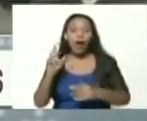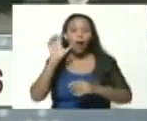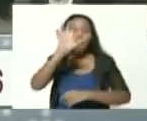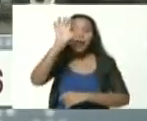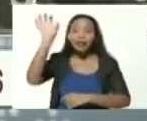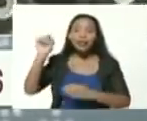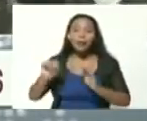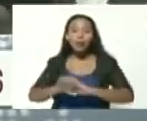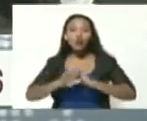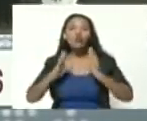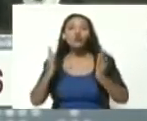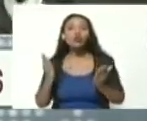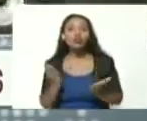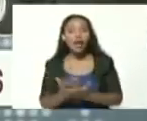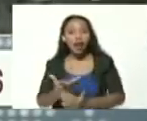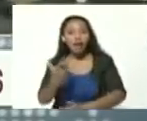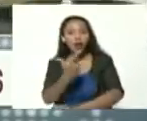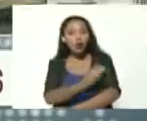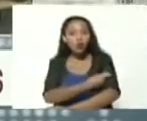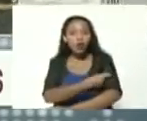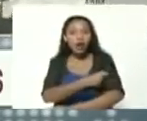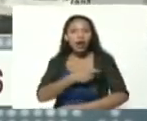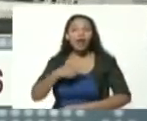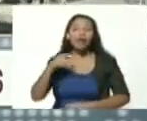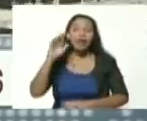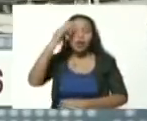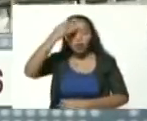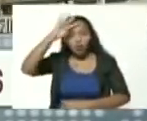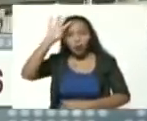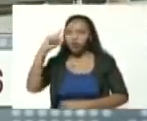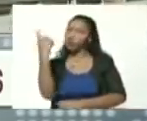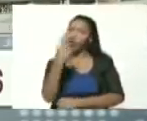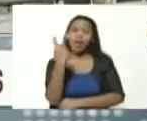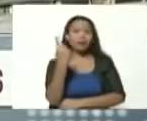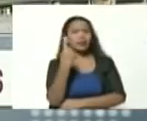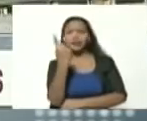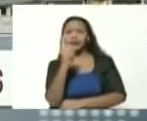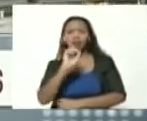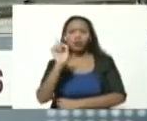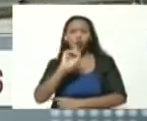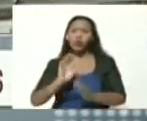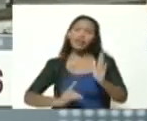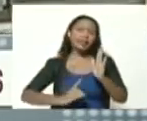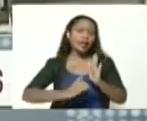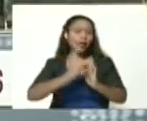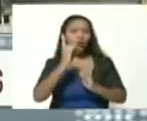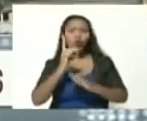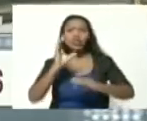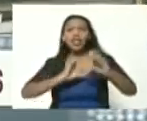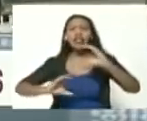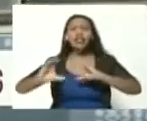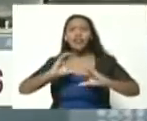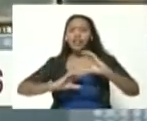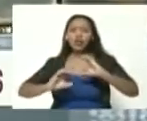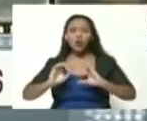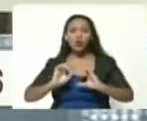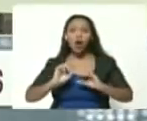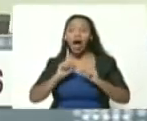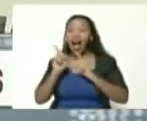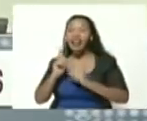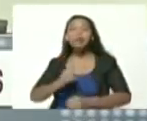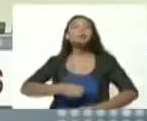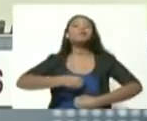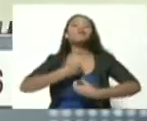países del mundo la vacuna de Cuba? No es solamente un desarrollo científico. Ahí está